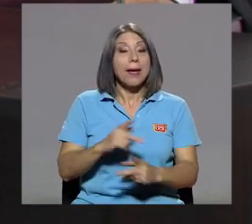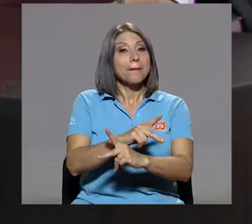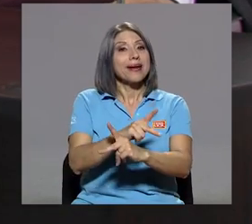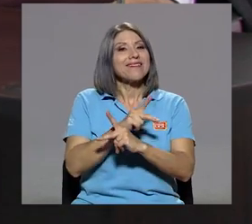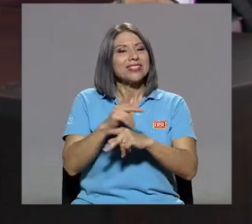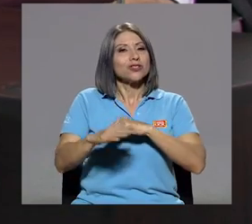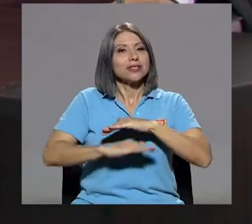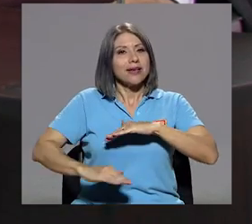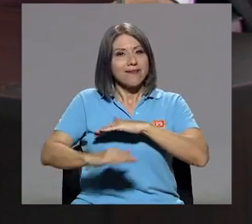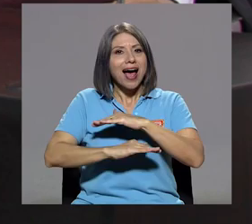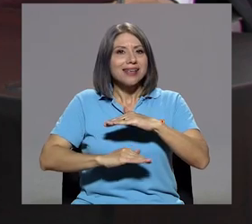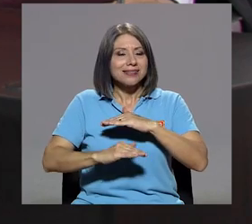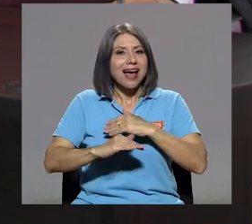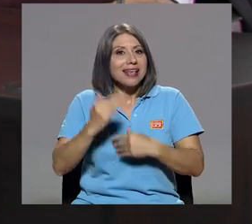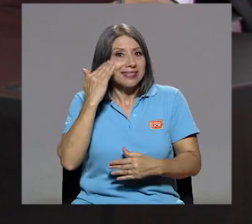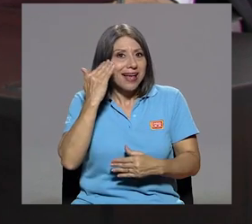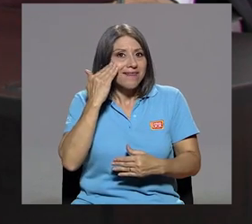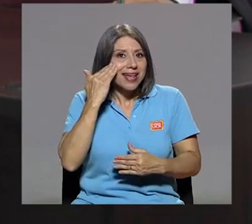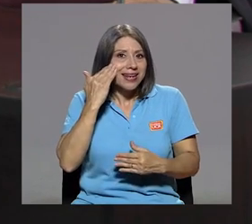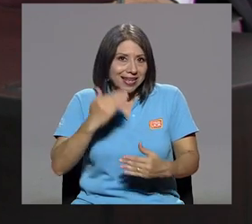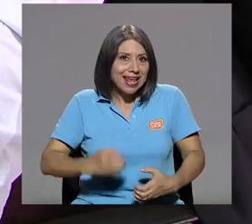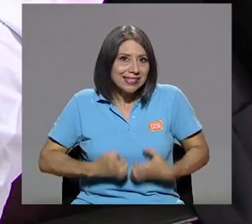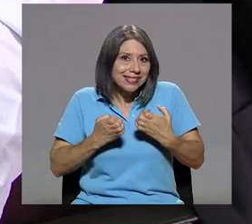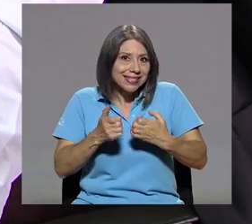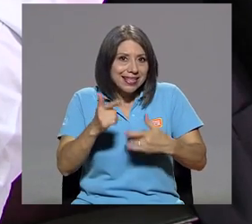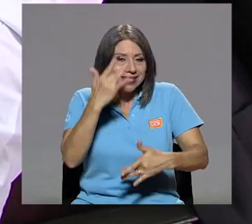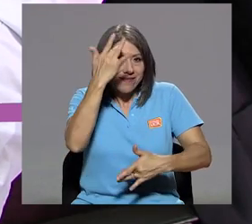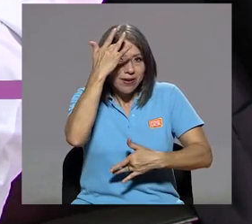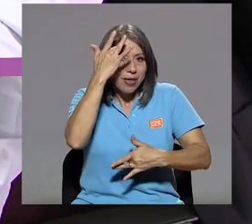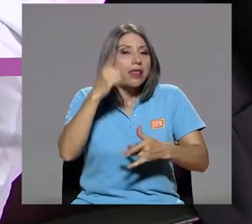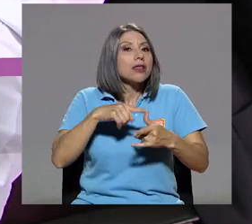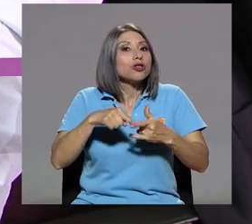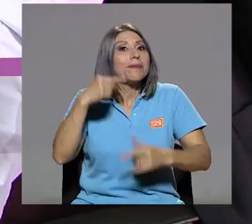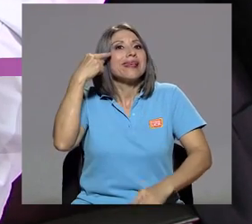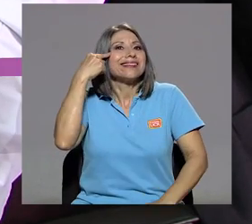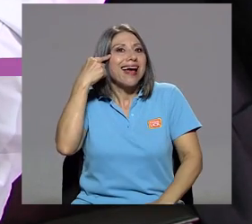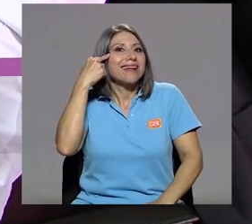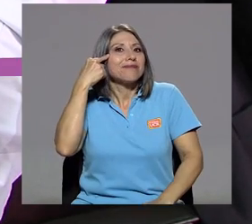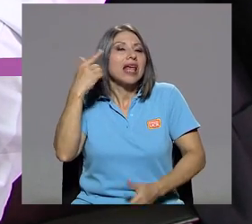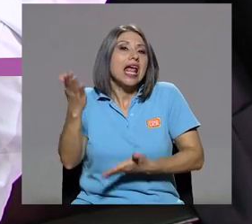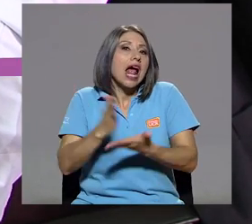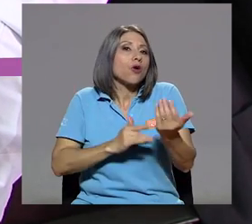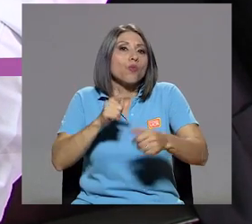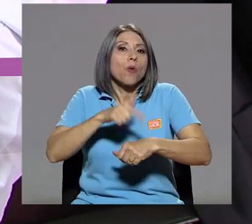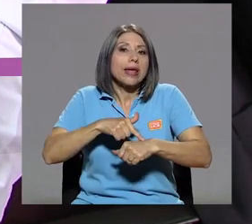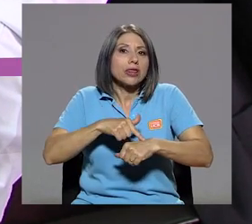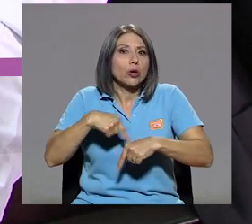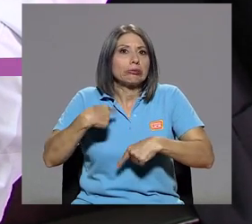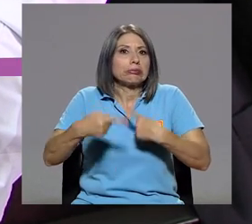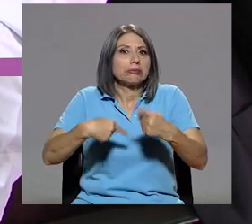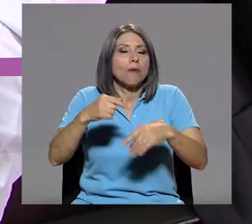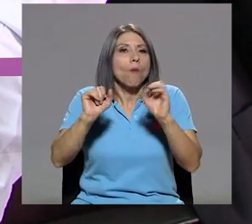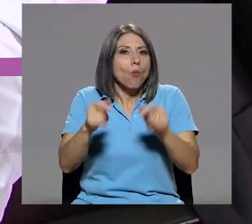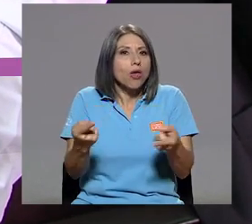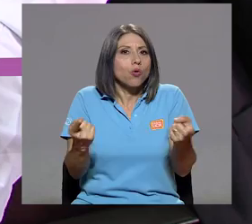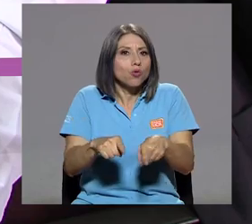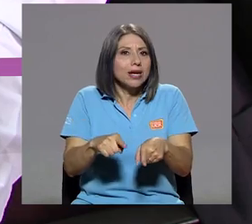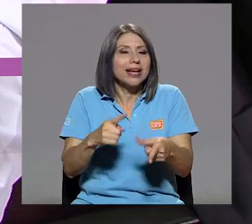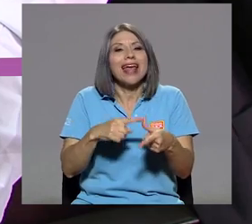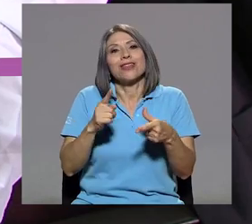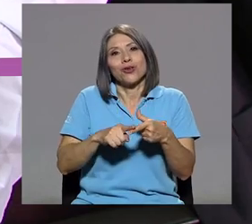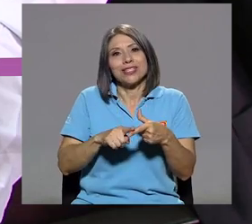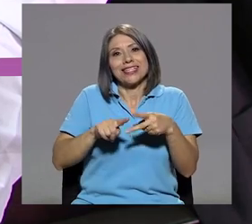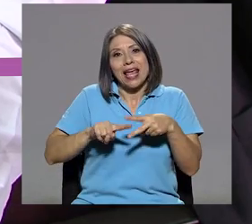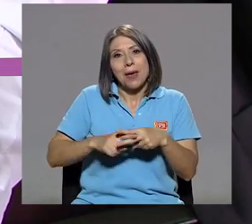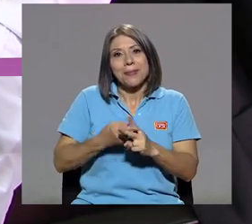digo, la prevención se basa en saber que existe y por lo tanto pensar que en algún momento a uno le podría ocurrir y entonces empezar a